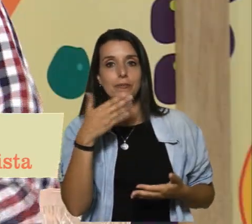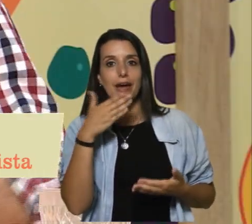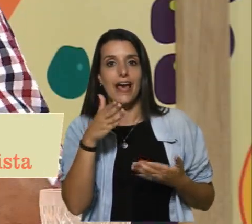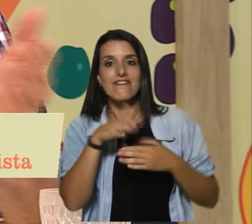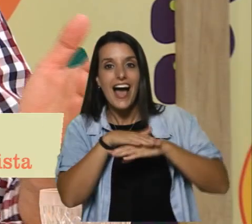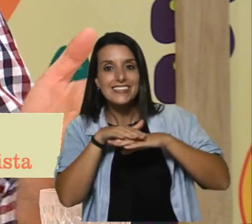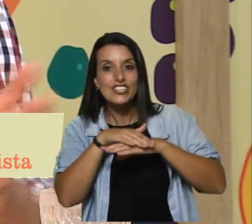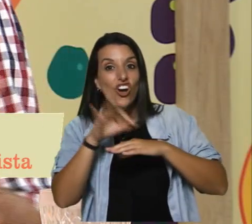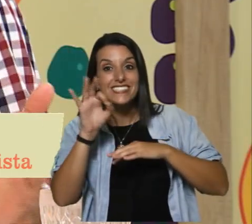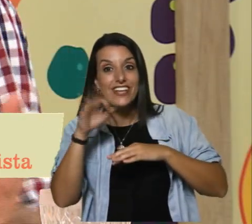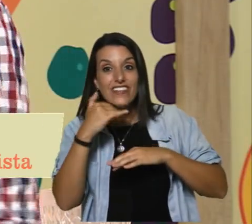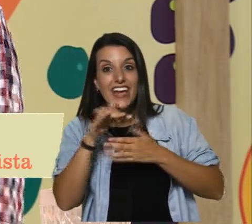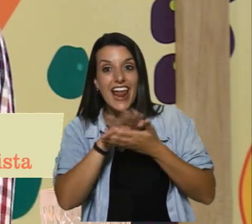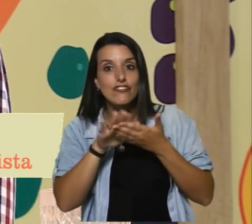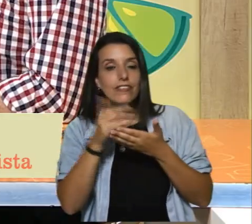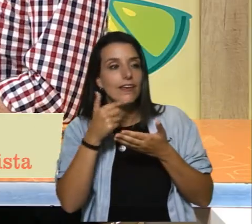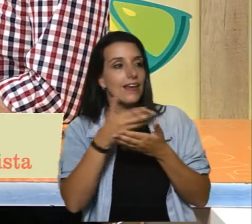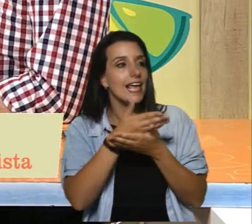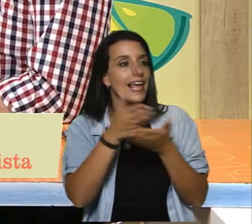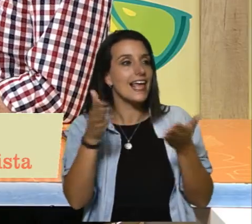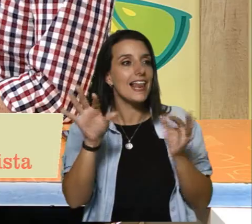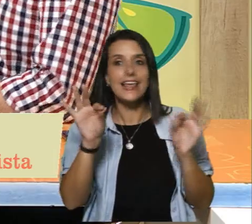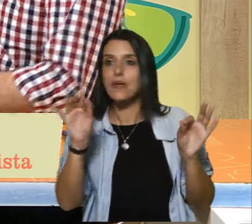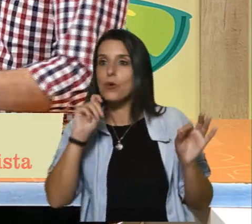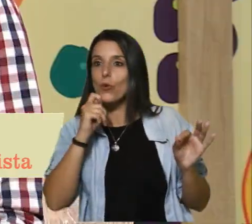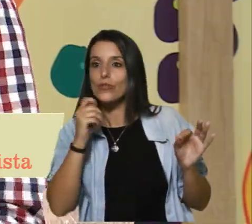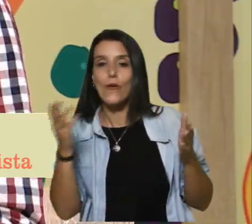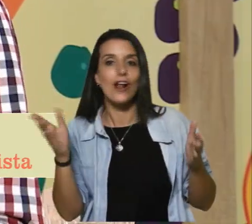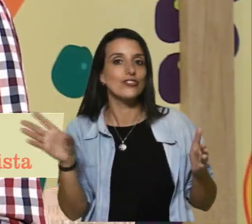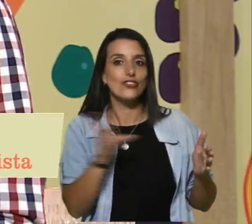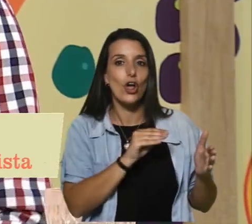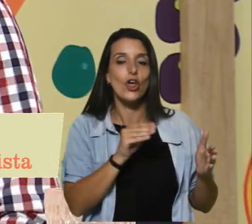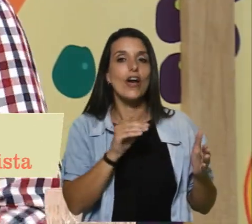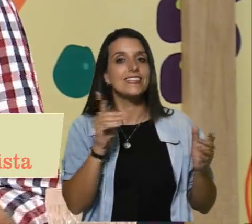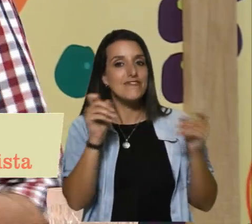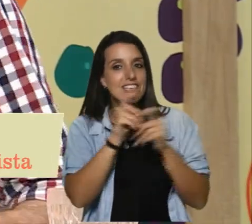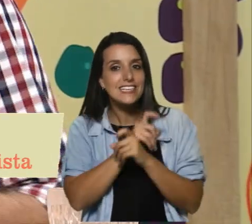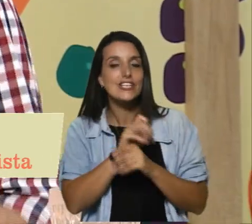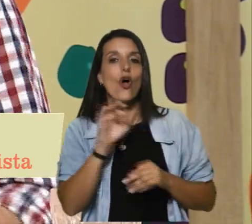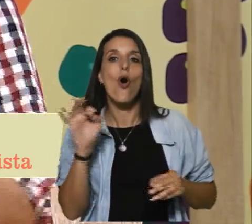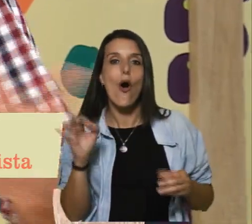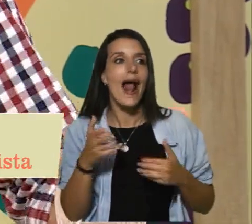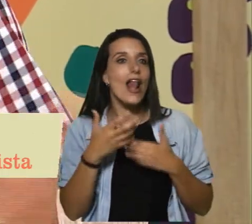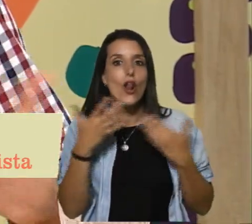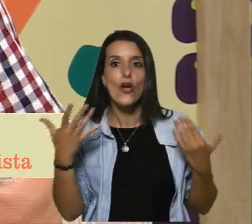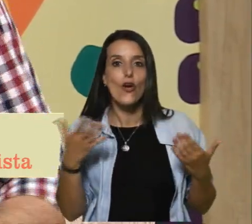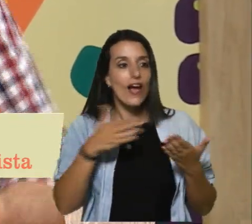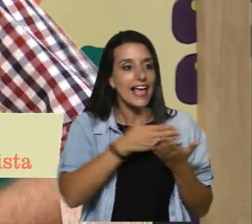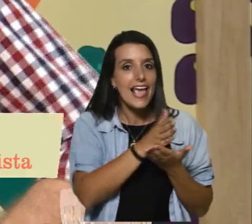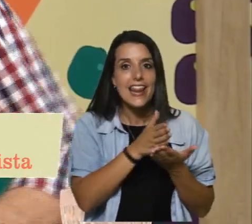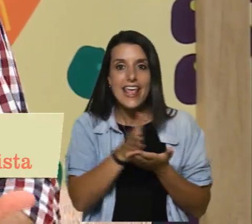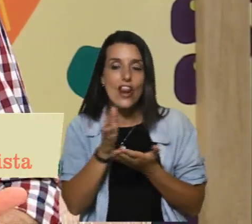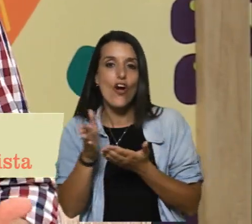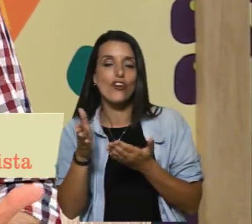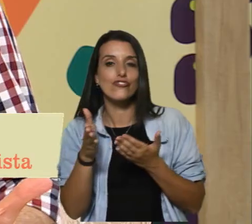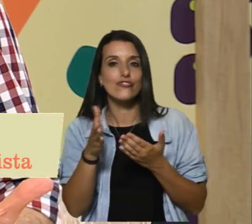dijiste, tengo todo para elegir. Tengo todo para elegir. Uh-huh. Y no es complicada, digo, el hecho de tener tantos géneros más